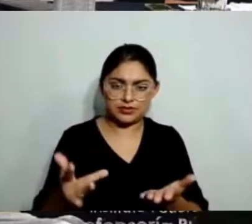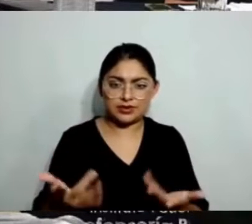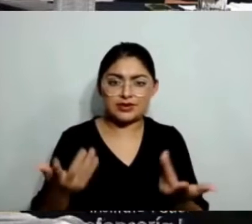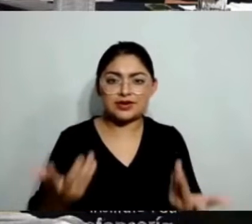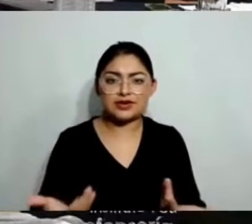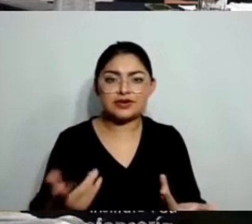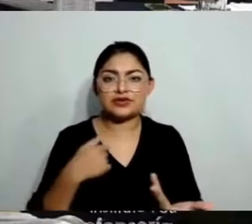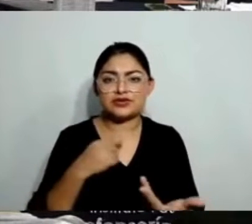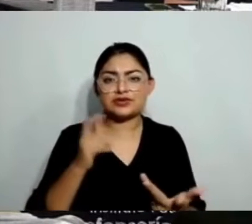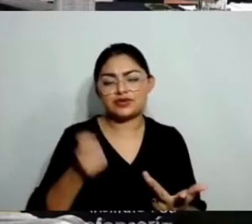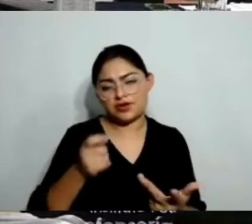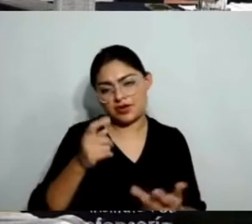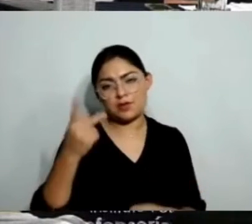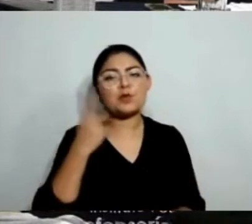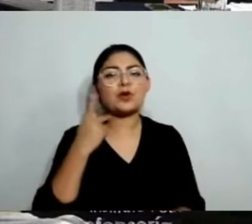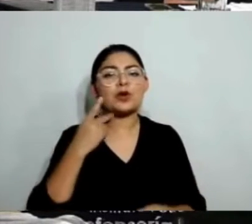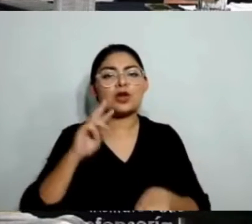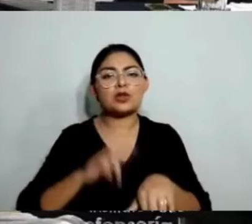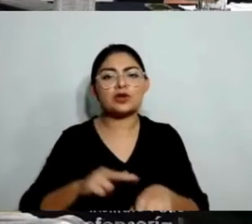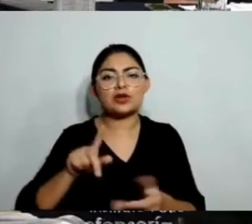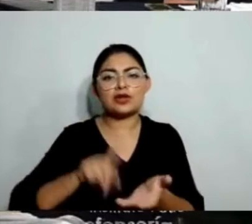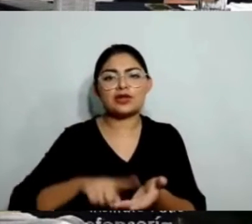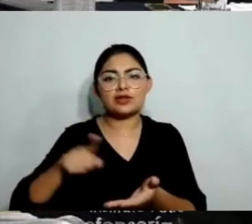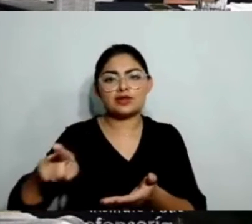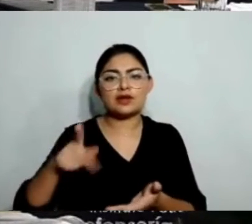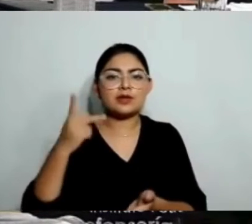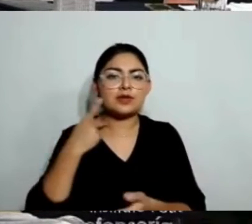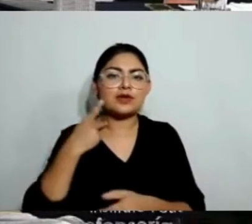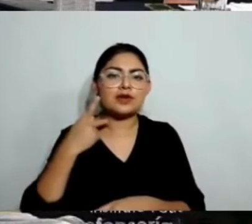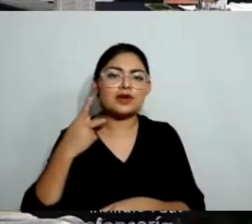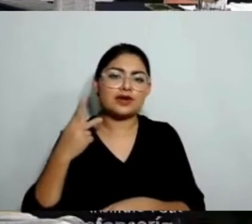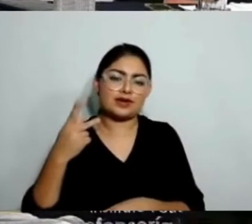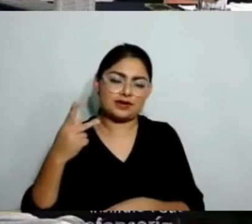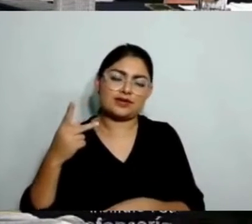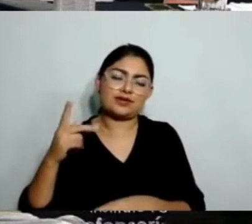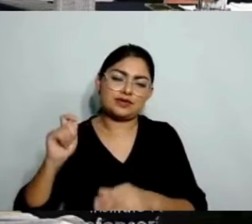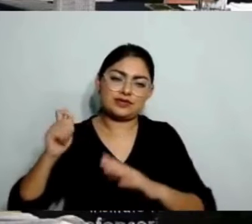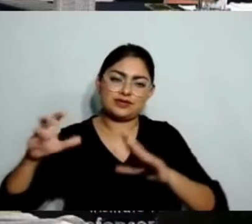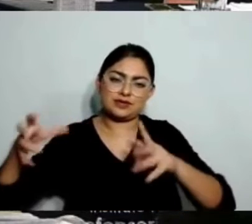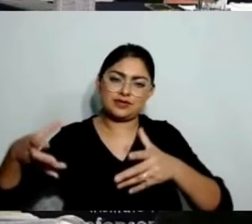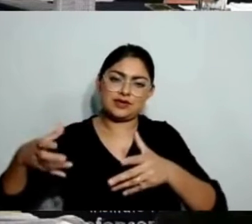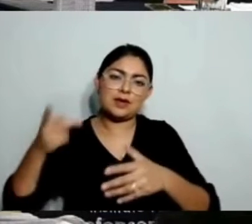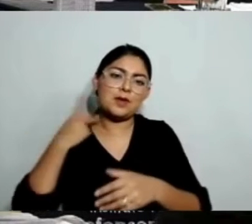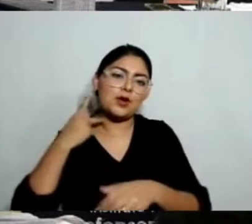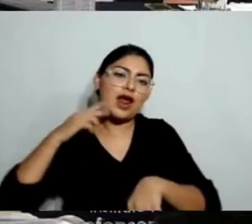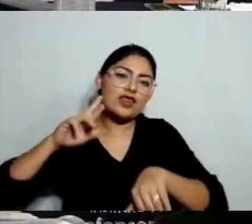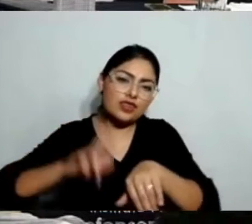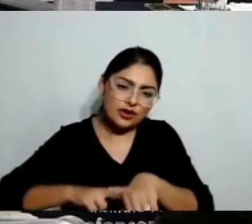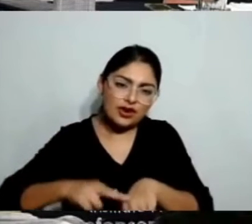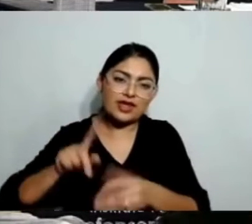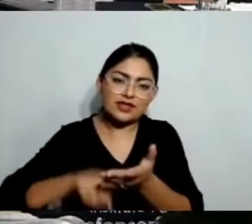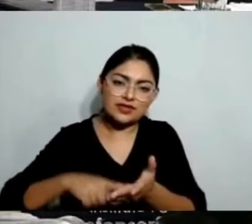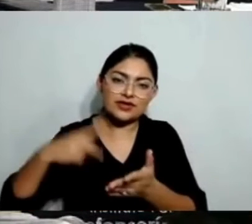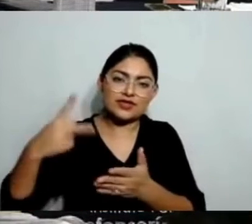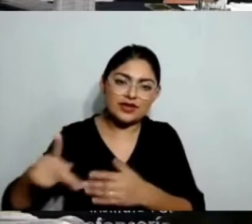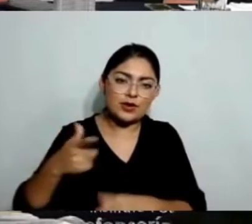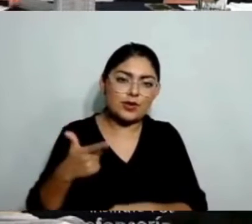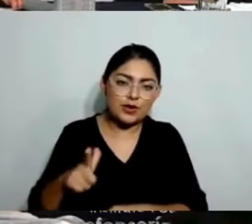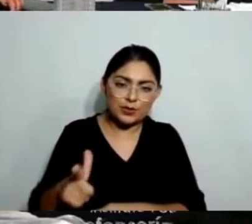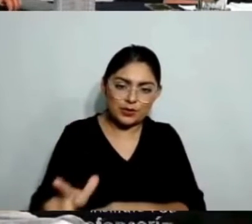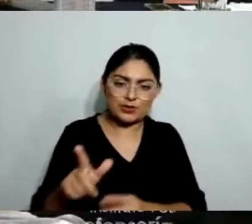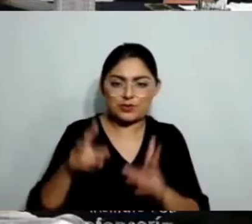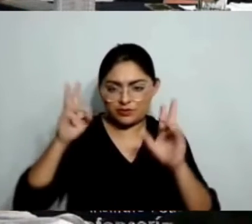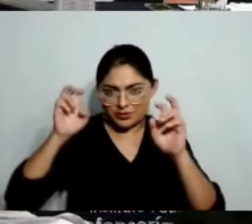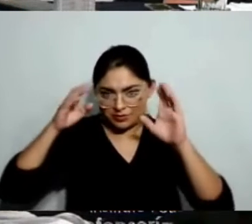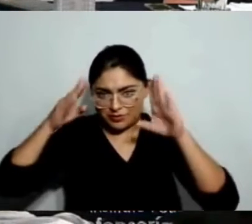procuraduría Estatal de derechos de niñas niños y adolescentes de Guanajuato eh Por compartirnos esto esta